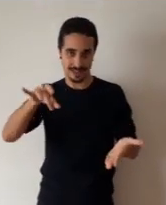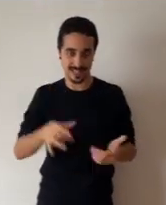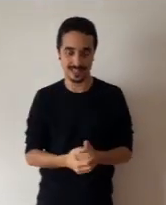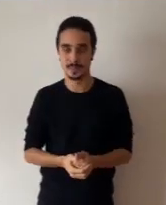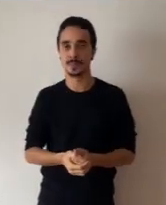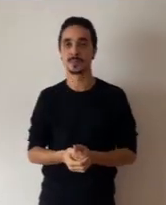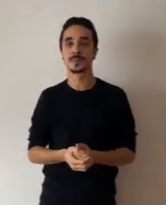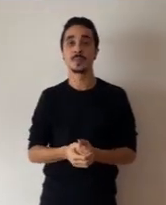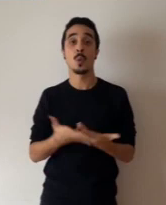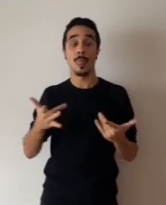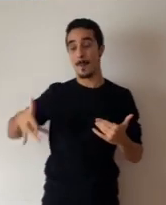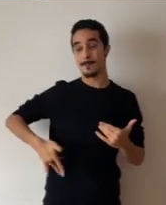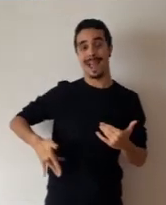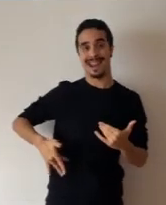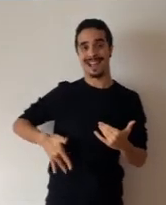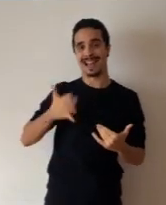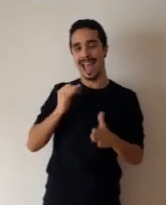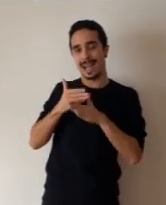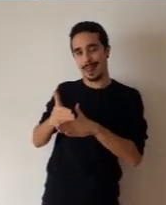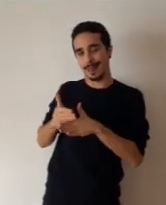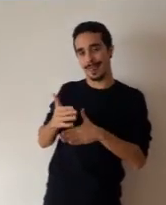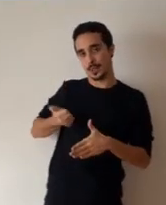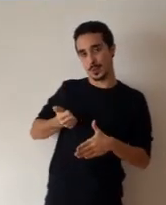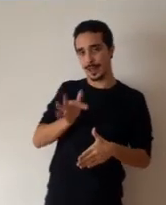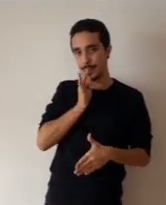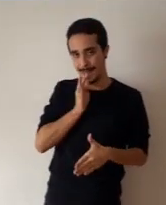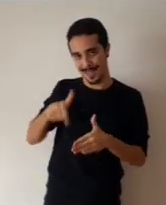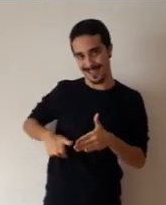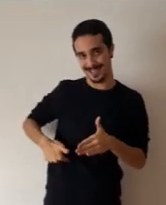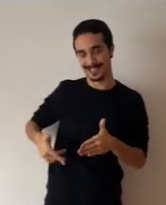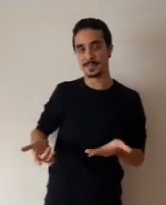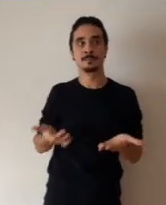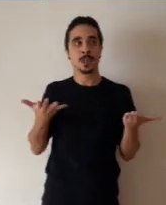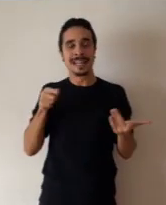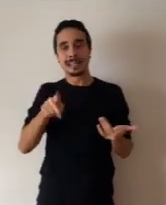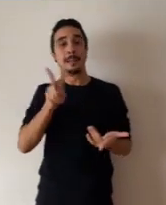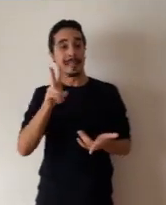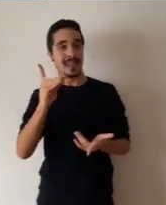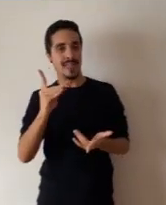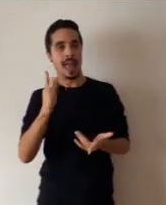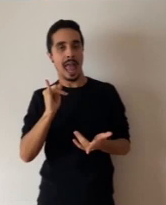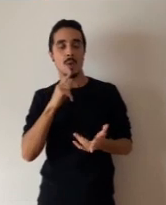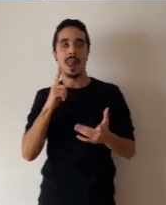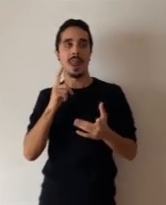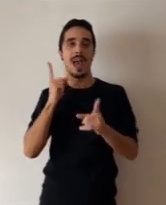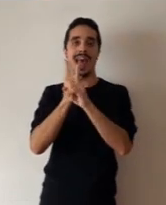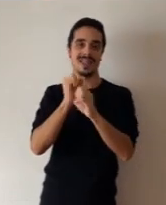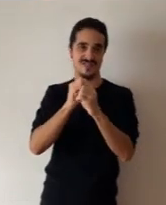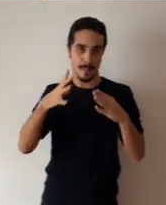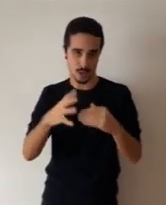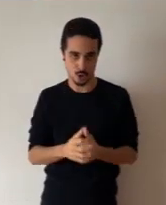cuando hay una buena reserva pancreática. Entonces, cuando hay una buena reserva pancreática, parece que la vitamina D tiene un